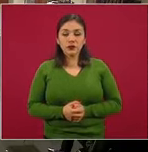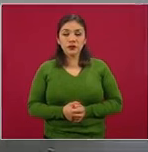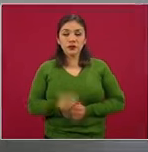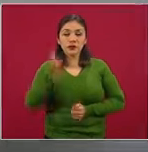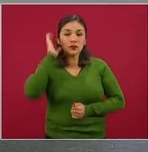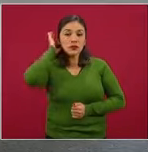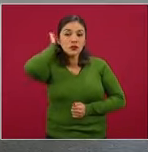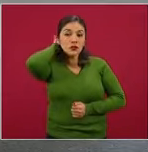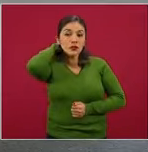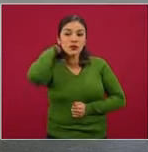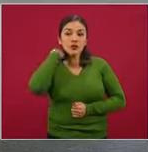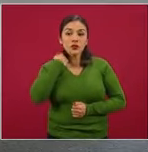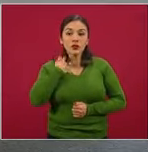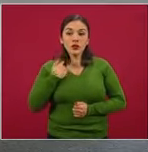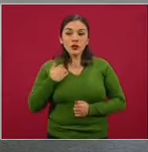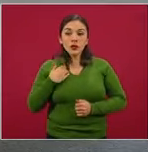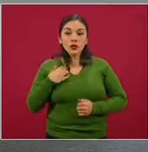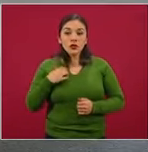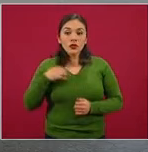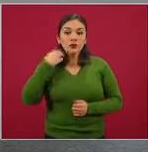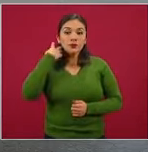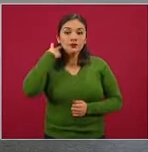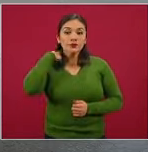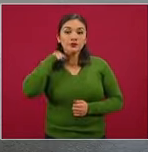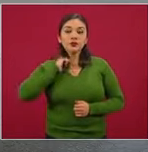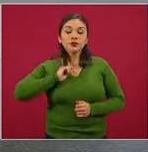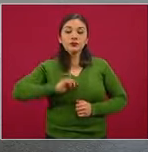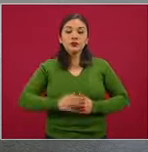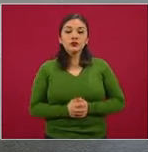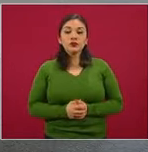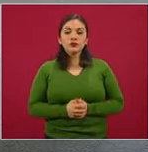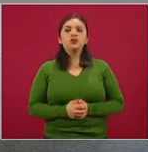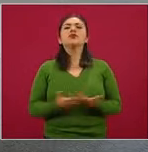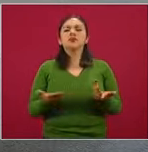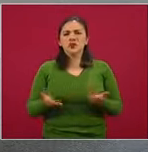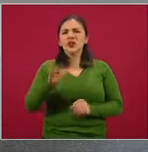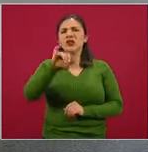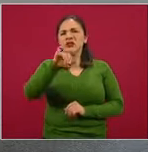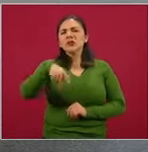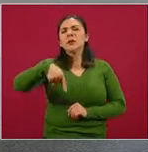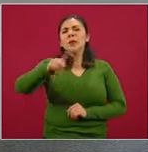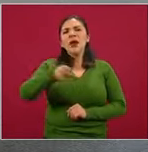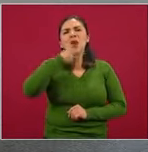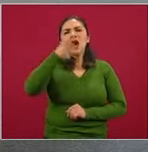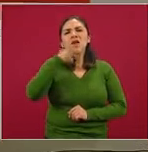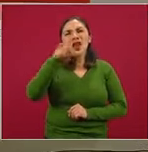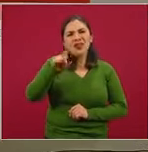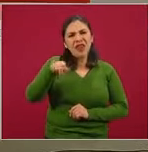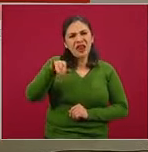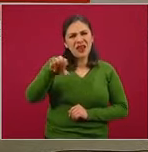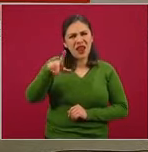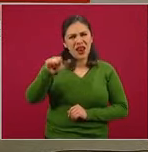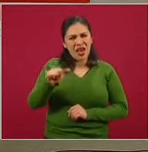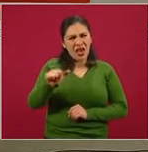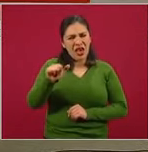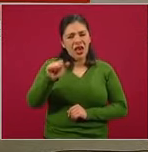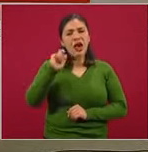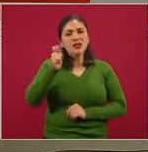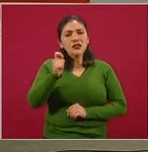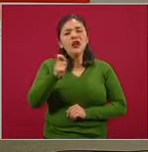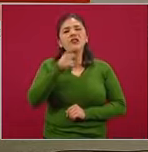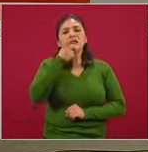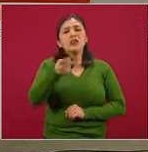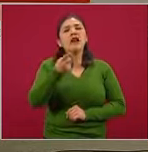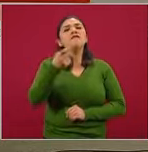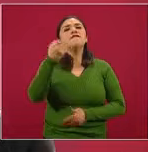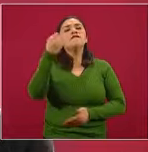entre jornaleros y los que estaban, que salieron. Claro, pero lo que dice Daniela Pastrana de pie de página es que no se habla de